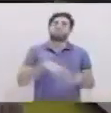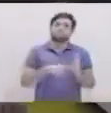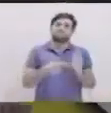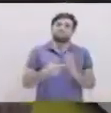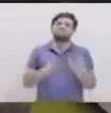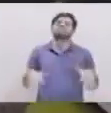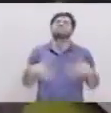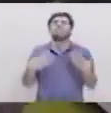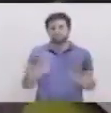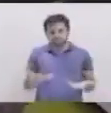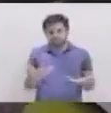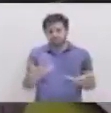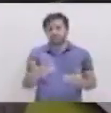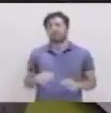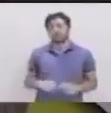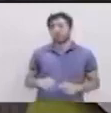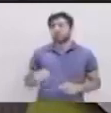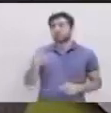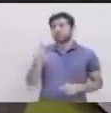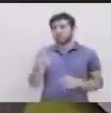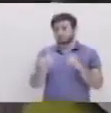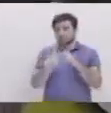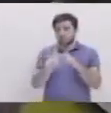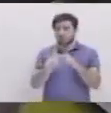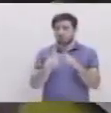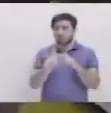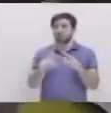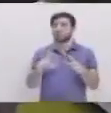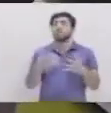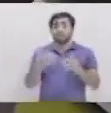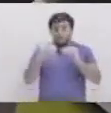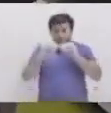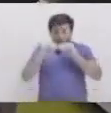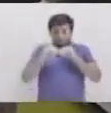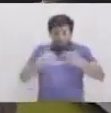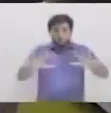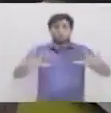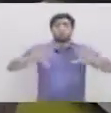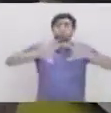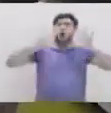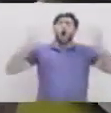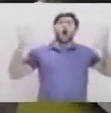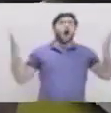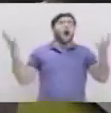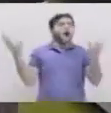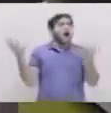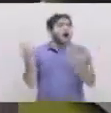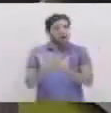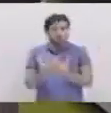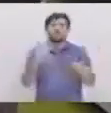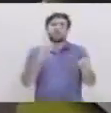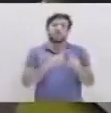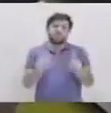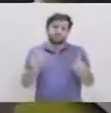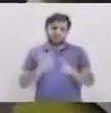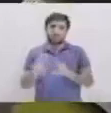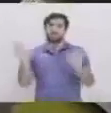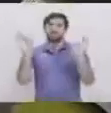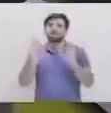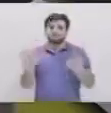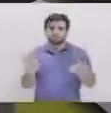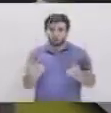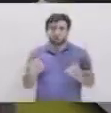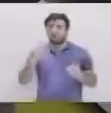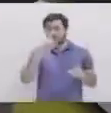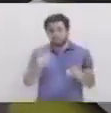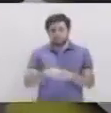radiación, a diferencia de estas dos, es que va a lograr transferir un todo a través de